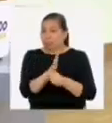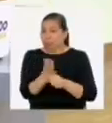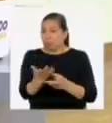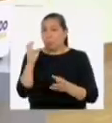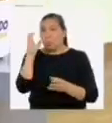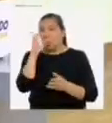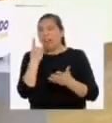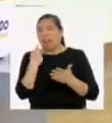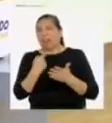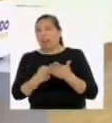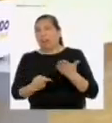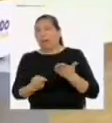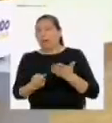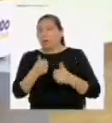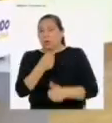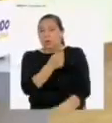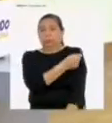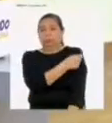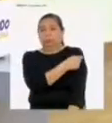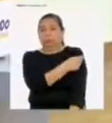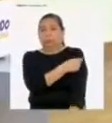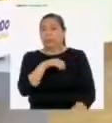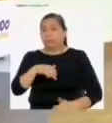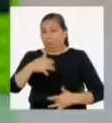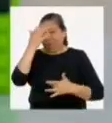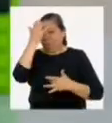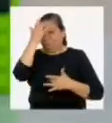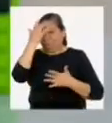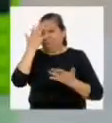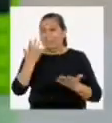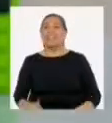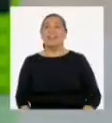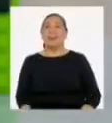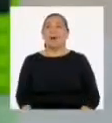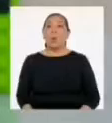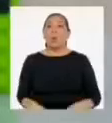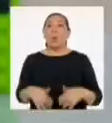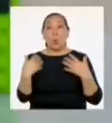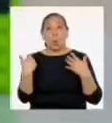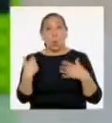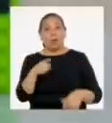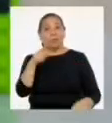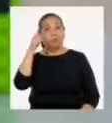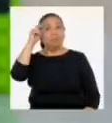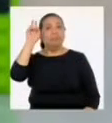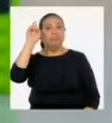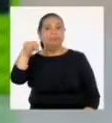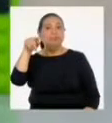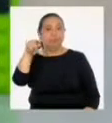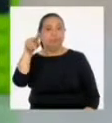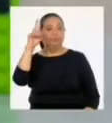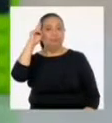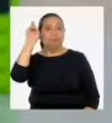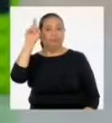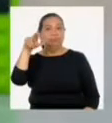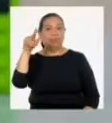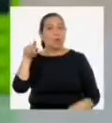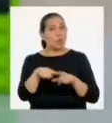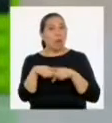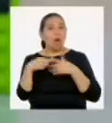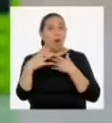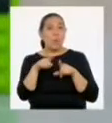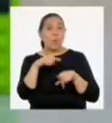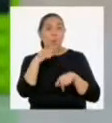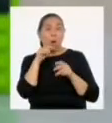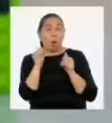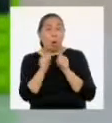COVID-19 y buscando una vacuna efectiva contra esta enfermedad. ¡Asu! Tienes razón, Rodrigo. Yo quiero ser